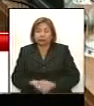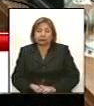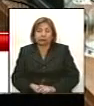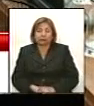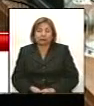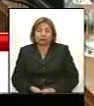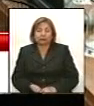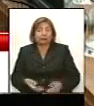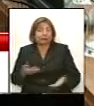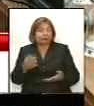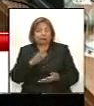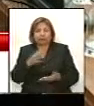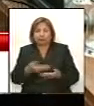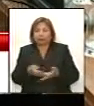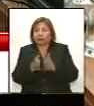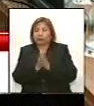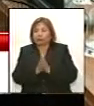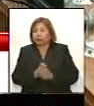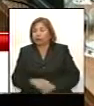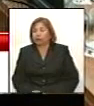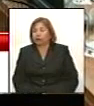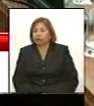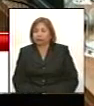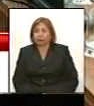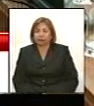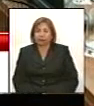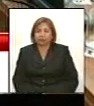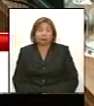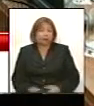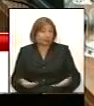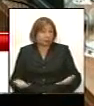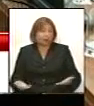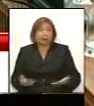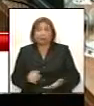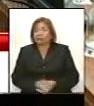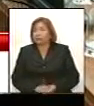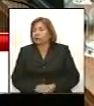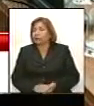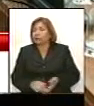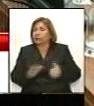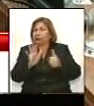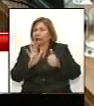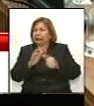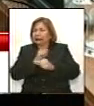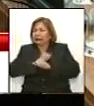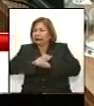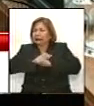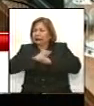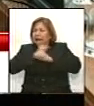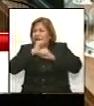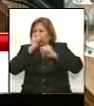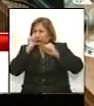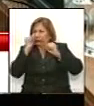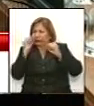yo le puedo solicitar a una empresa de telefonía a las 6 de la mañana que me